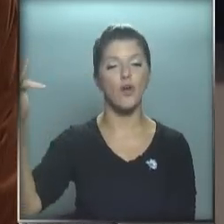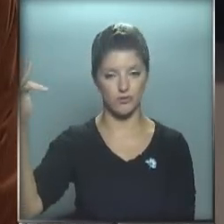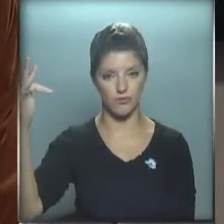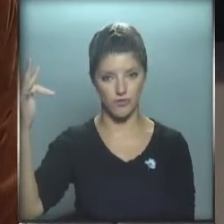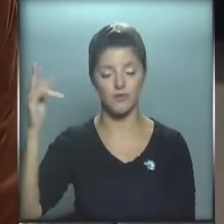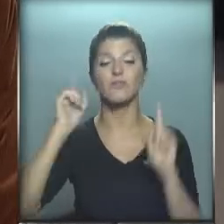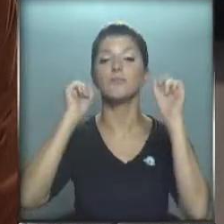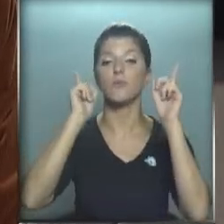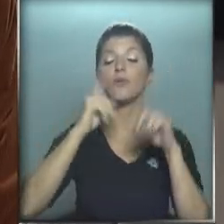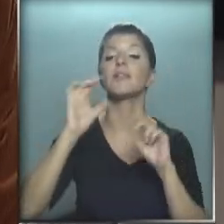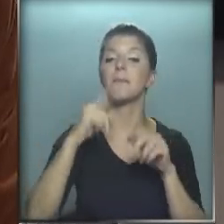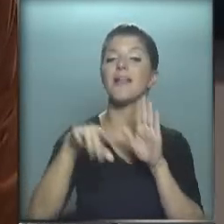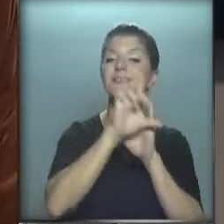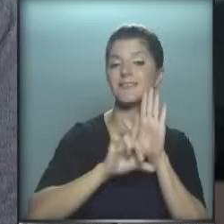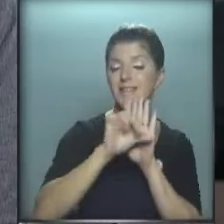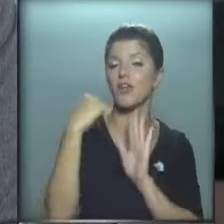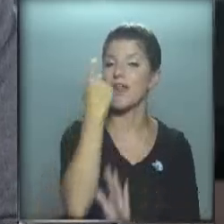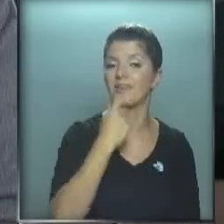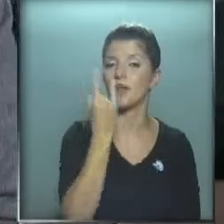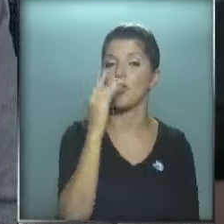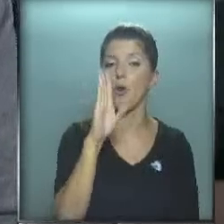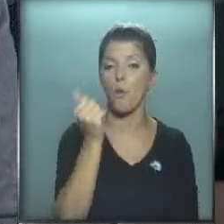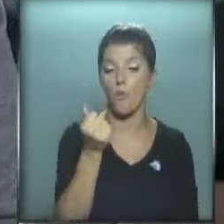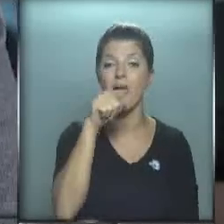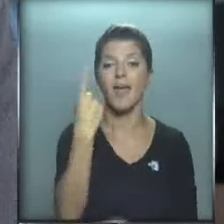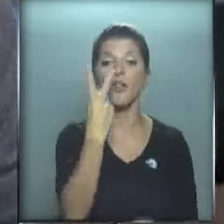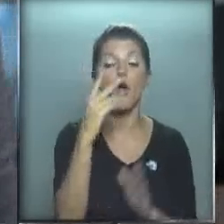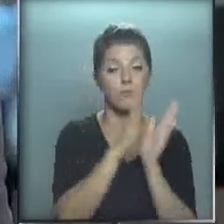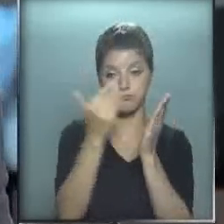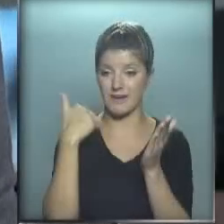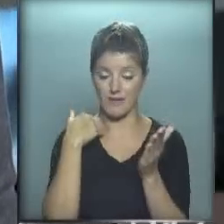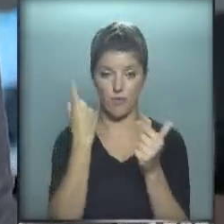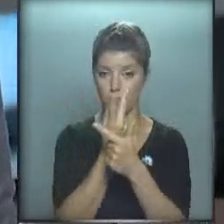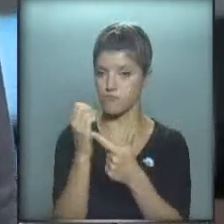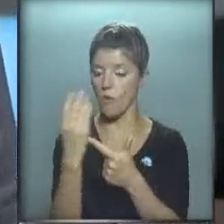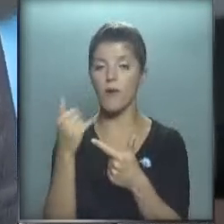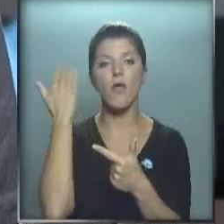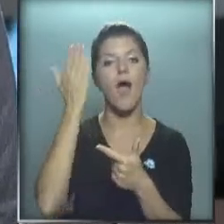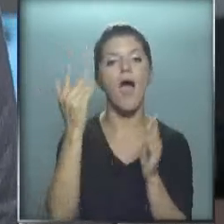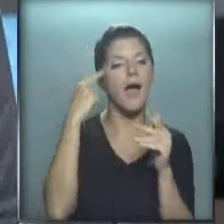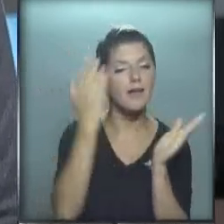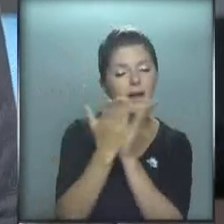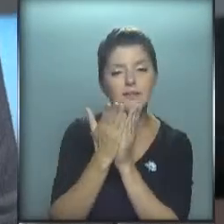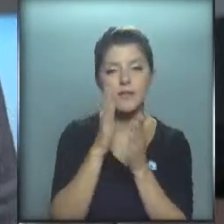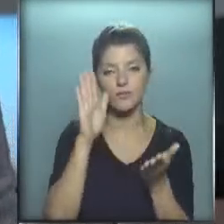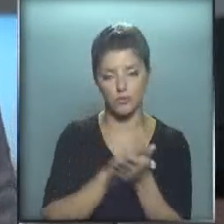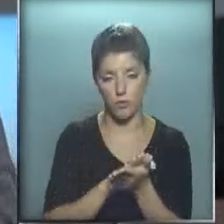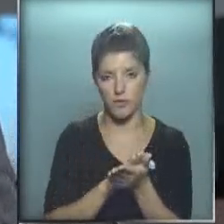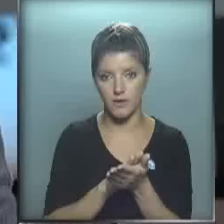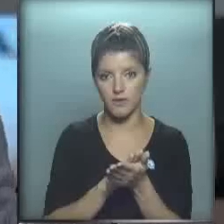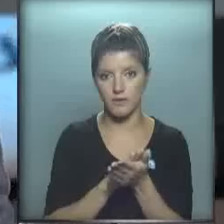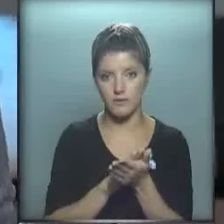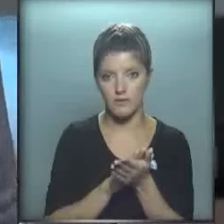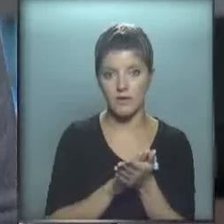bordó y licenciado en letras de la uba él ha escrito dos libros extraordinarios donde analiza el tema de las narraciones en que